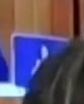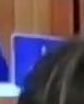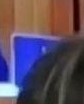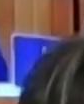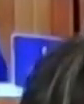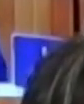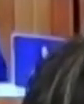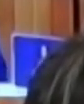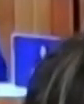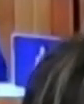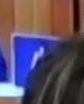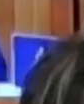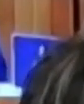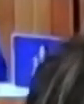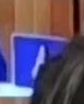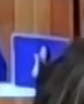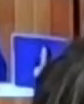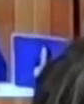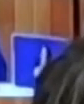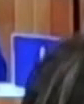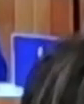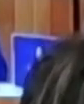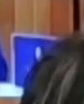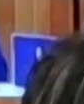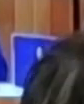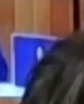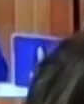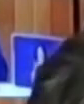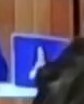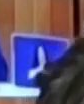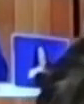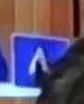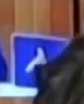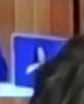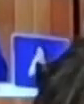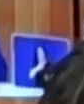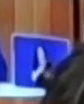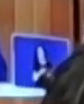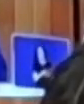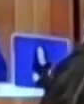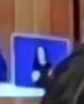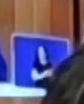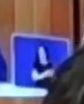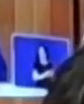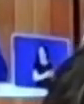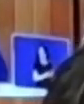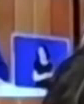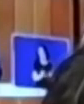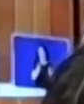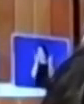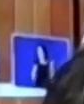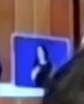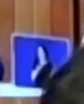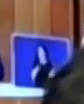hostiles pois a esa realidade e que houve moitísima hostilidade onte, repito, as miñas disculpas persoais e de todo o